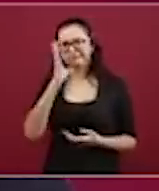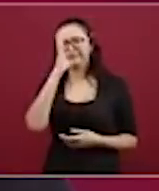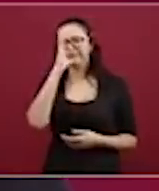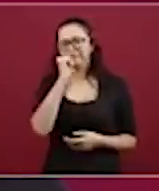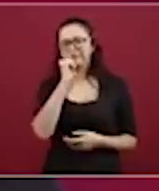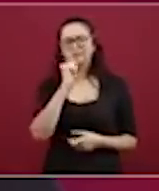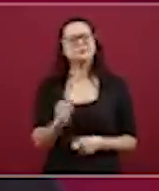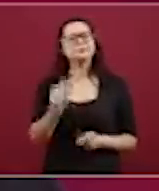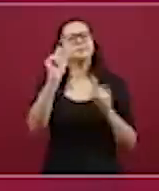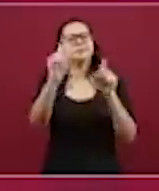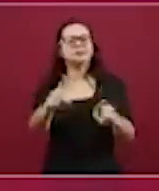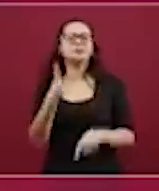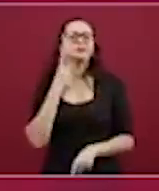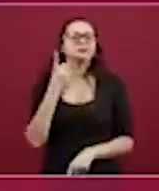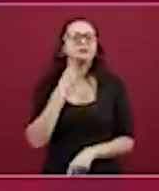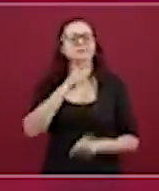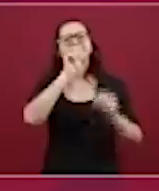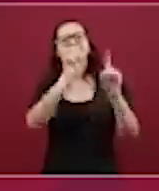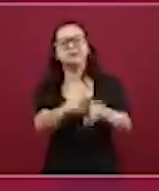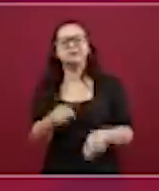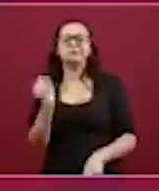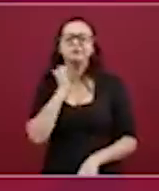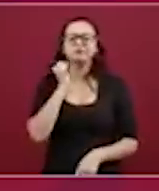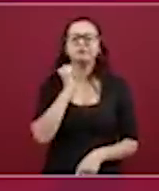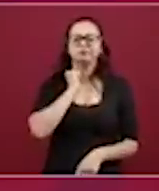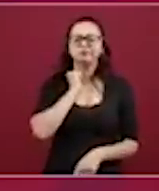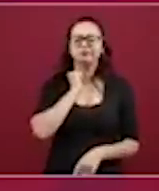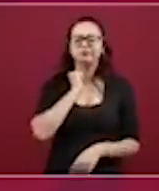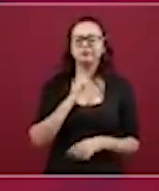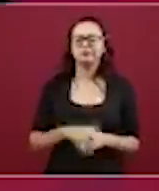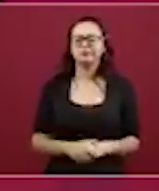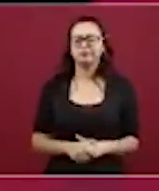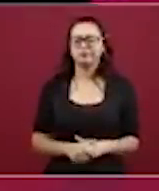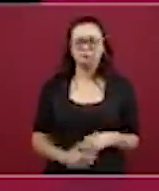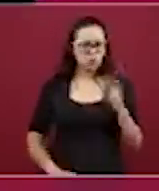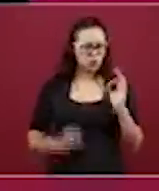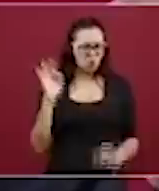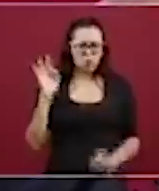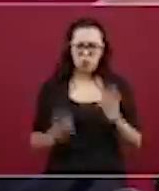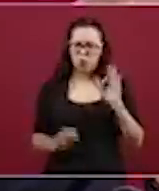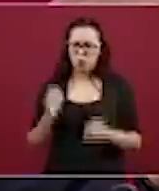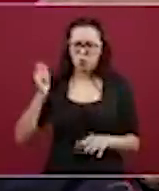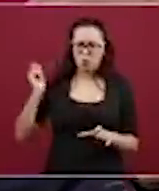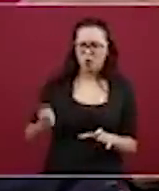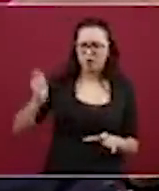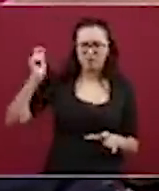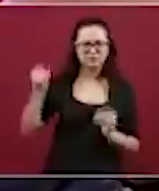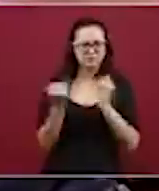Los mismos diputados, los mismos senadores, los jueces,